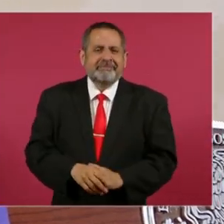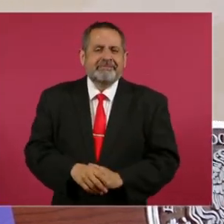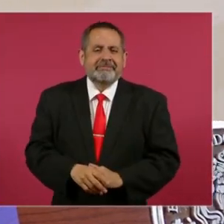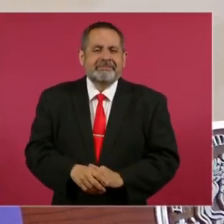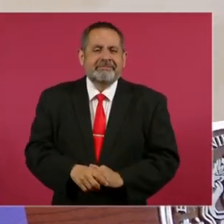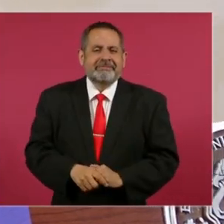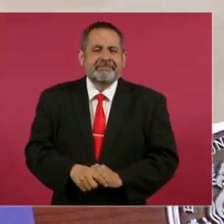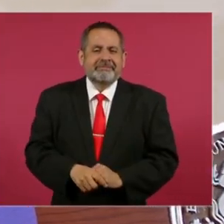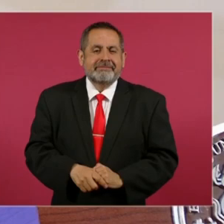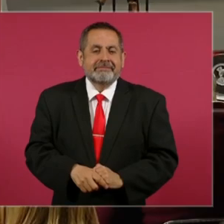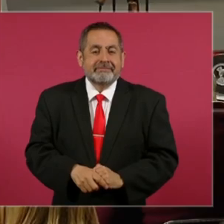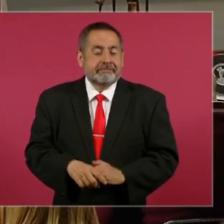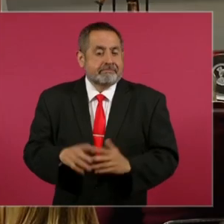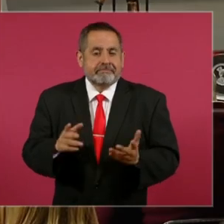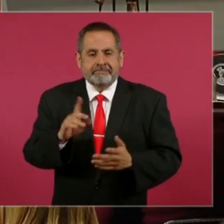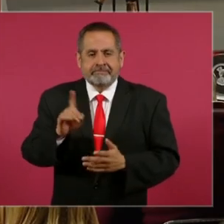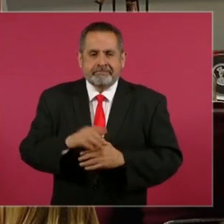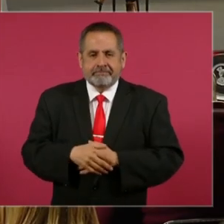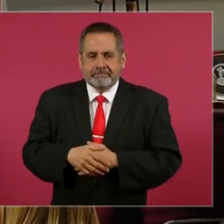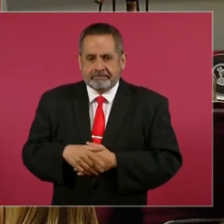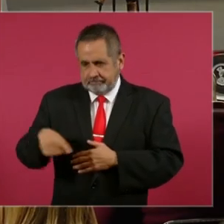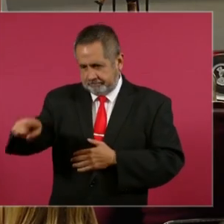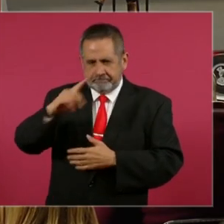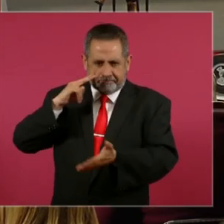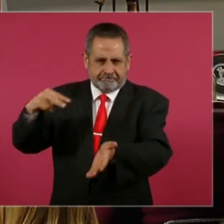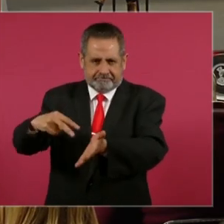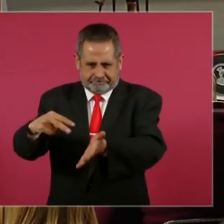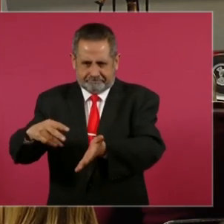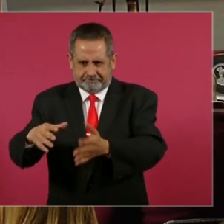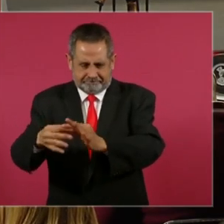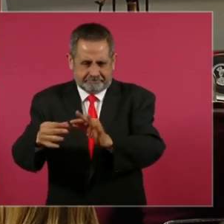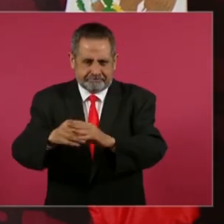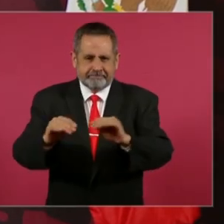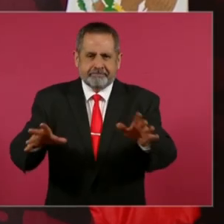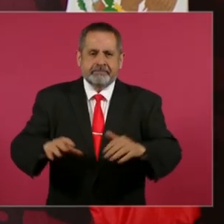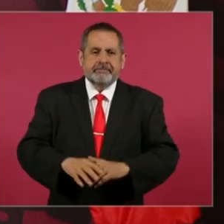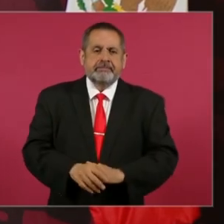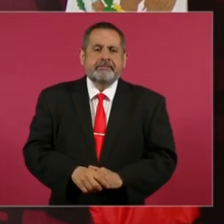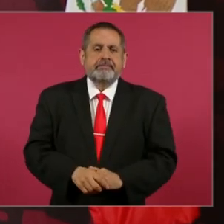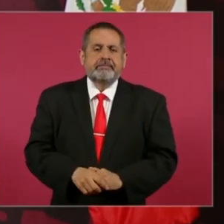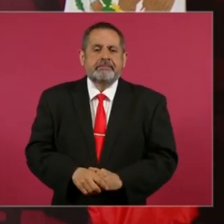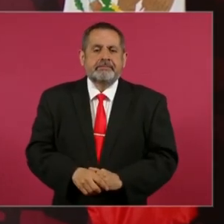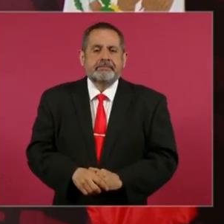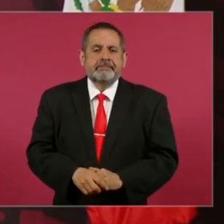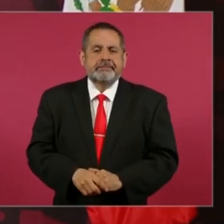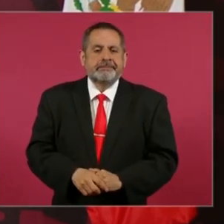no. Porque si no, no lo ven ustedes en ningún lado.